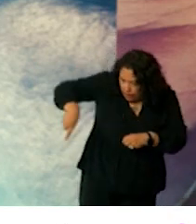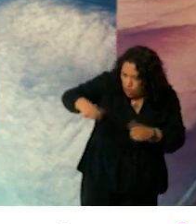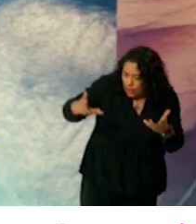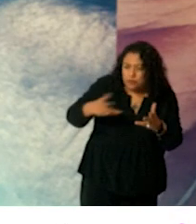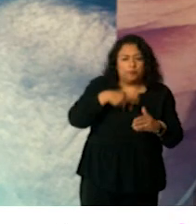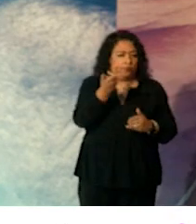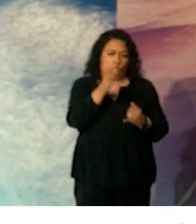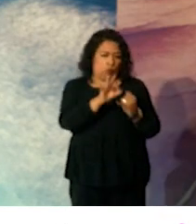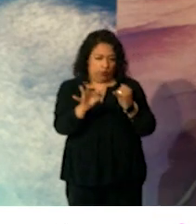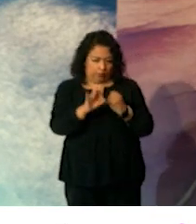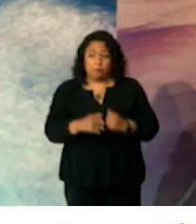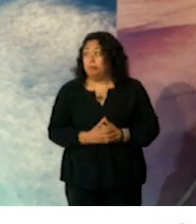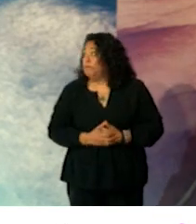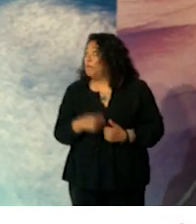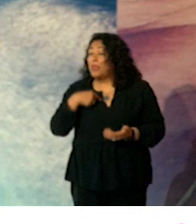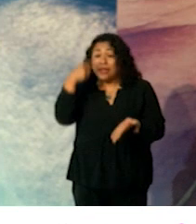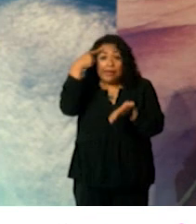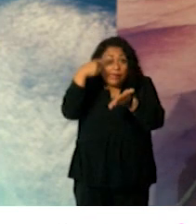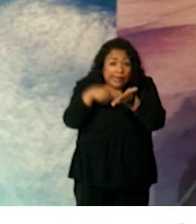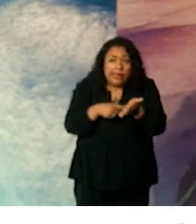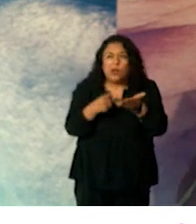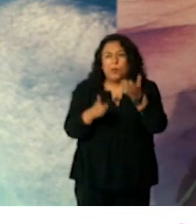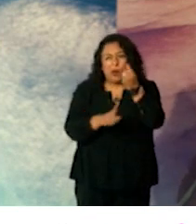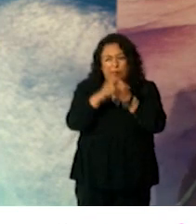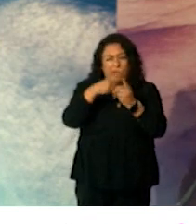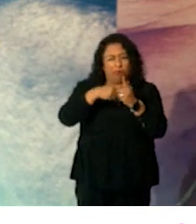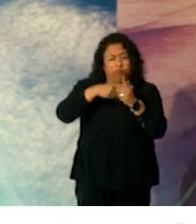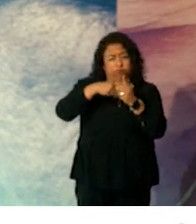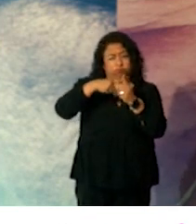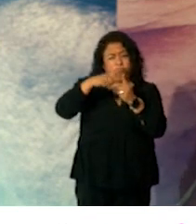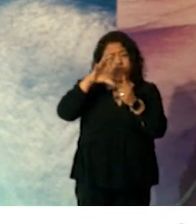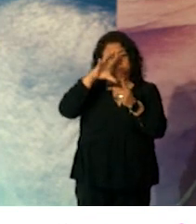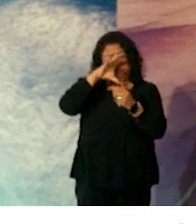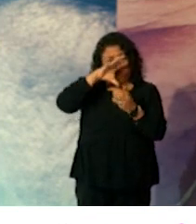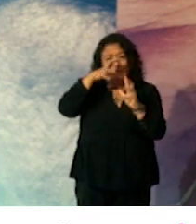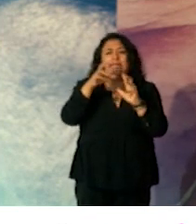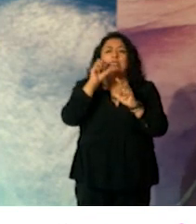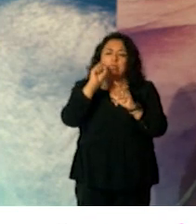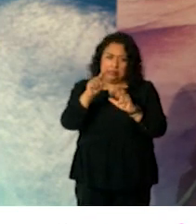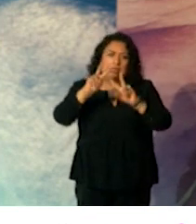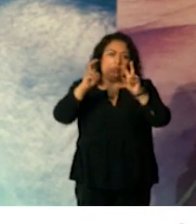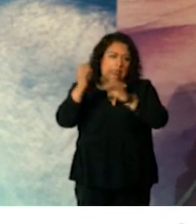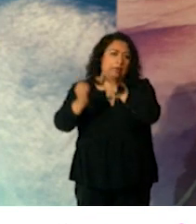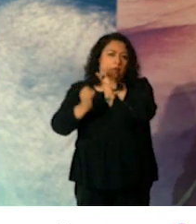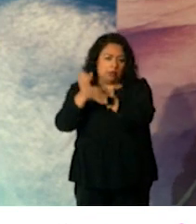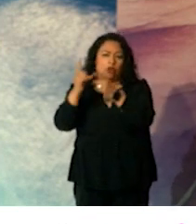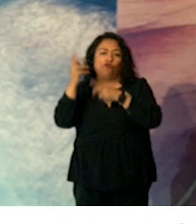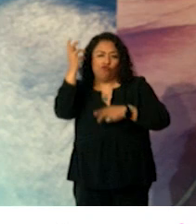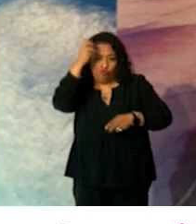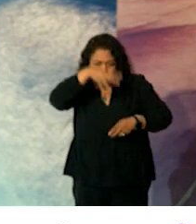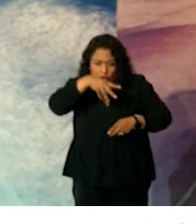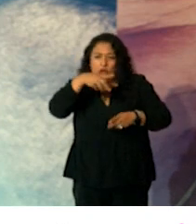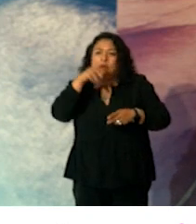Y ya por último, creo que esta parte de la crisis climática pues sí tiene que ver con la parte internacional totalmente. Donald Trump, también